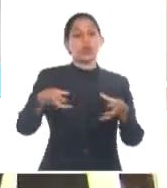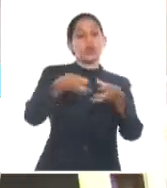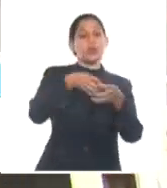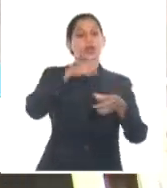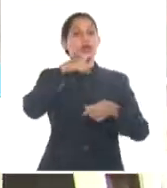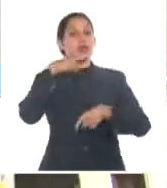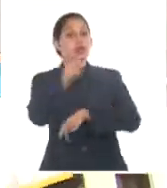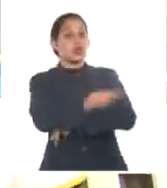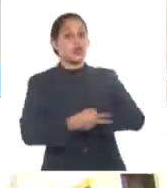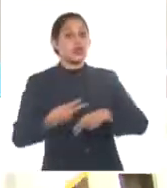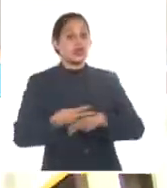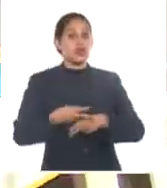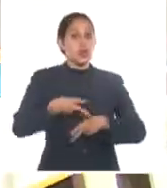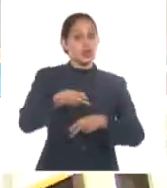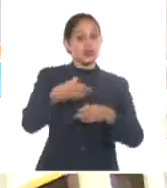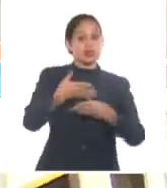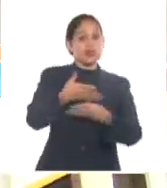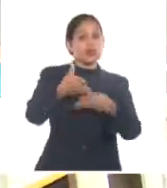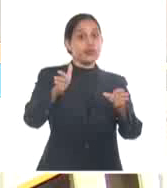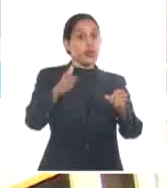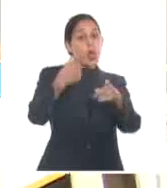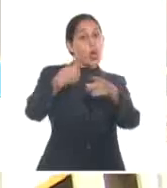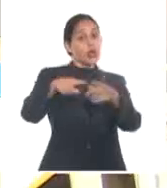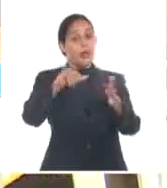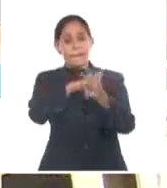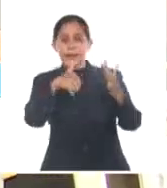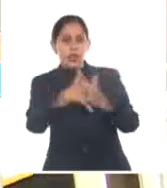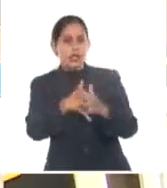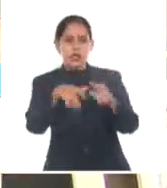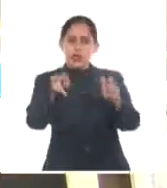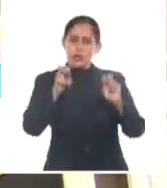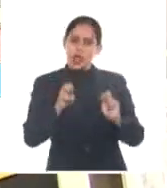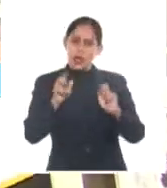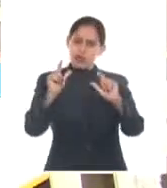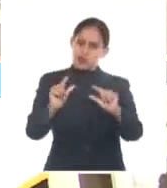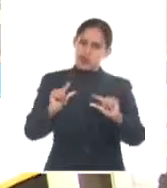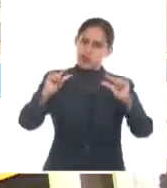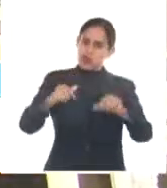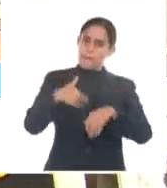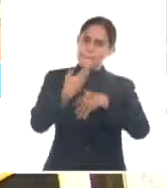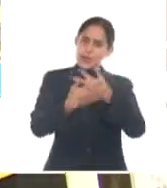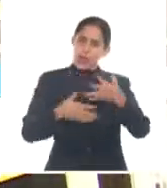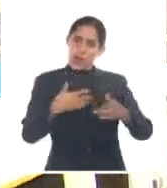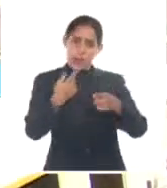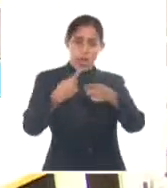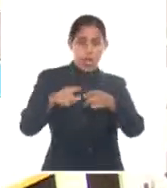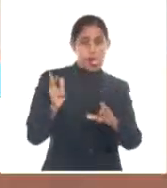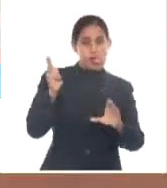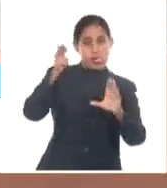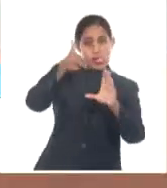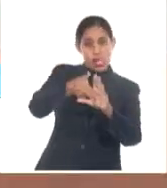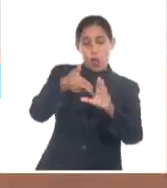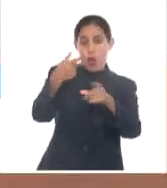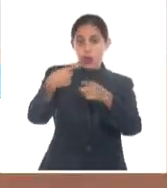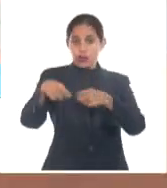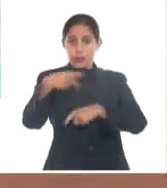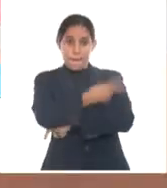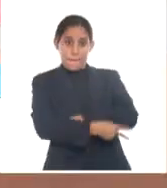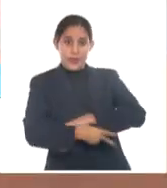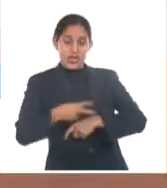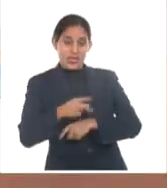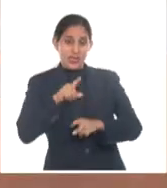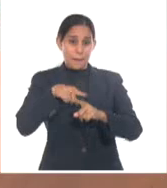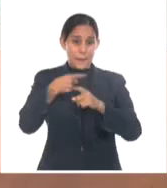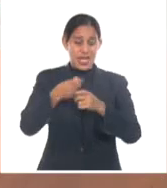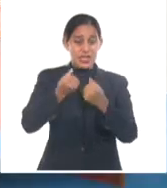incluye además otro grupo de proyectos que permitirán disminuir la dependencia del país de los combustibles importados y mitigar el impacto